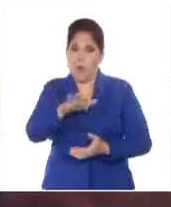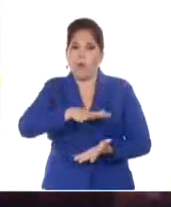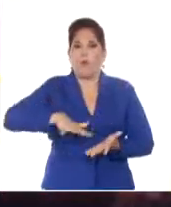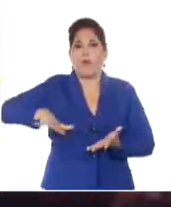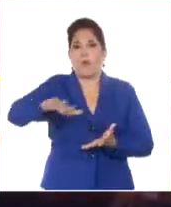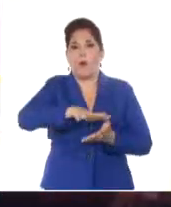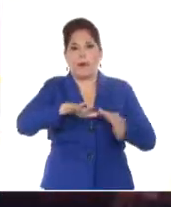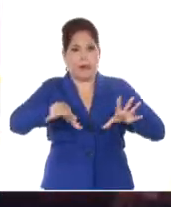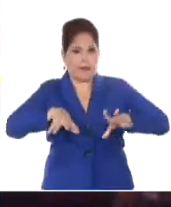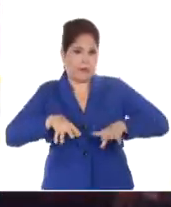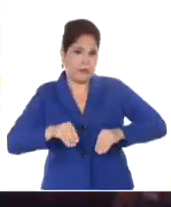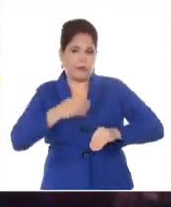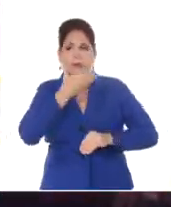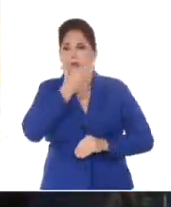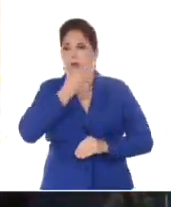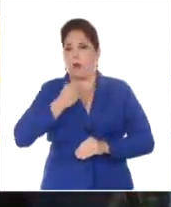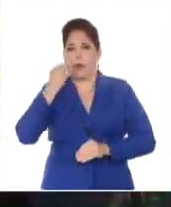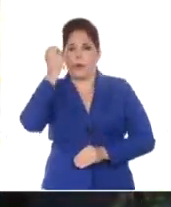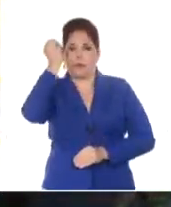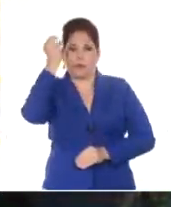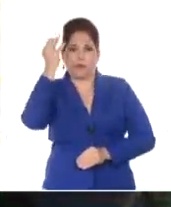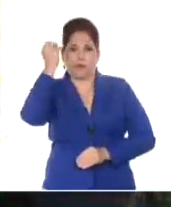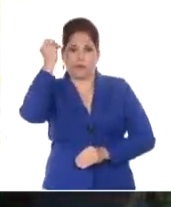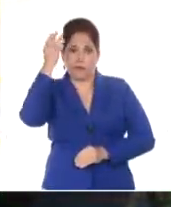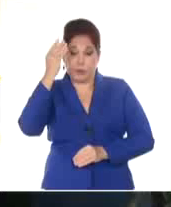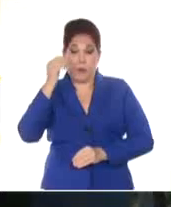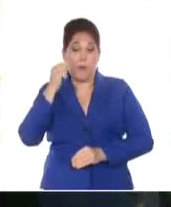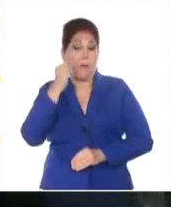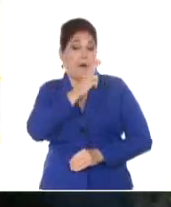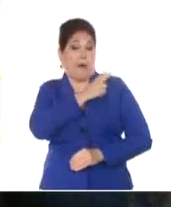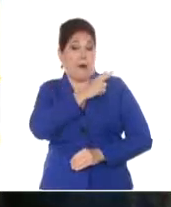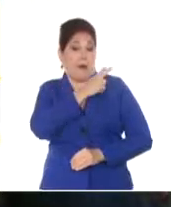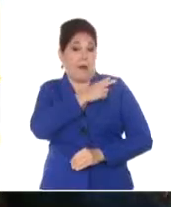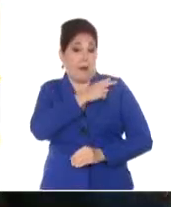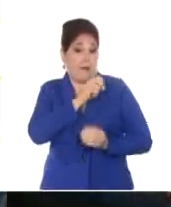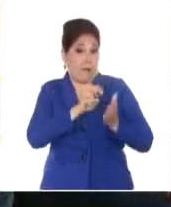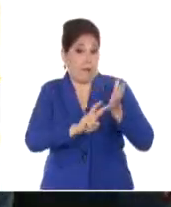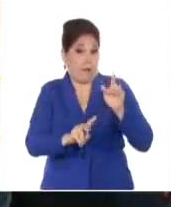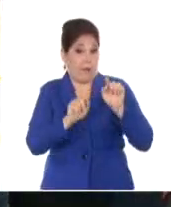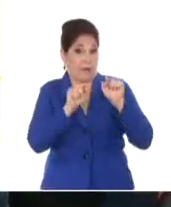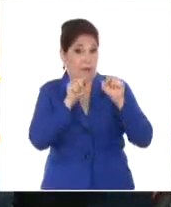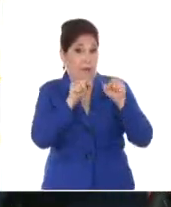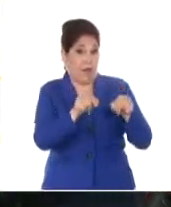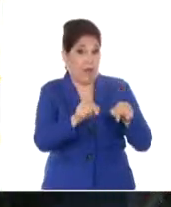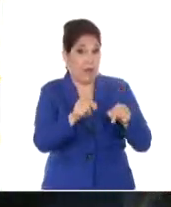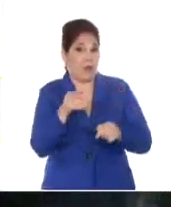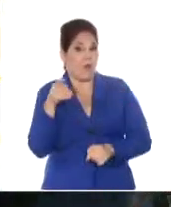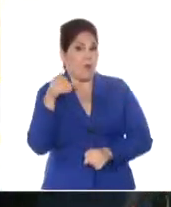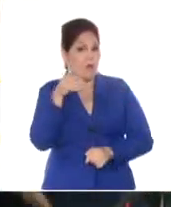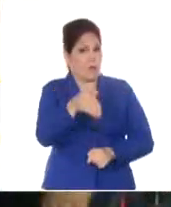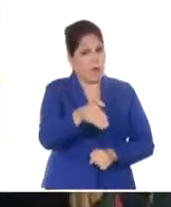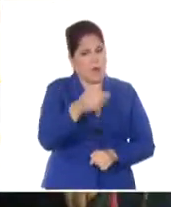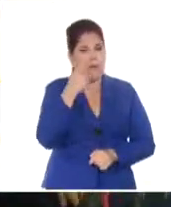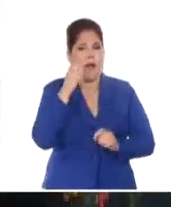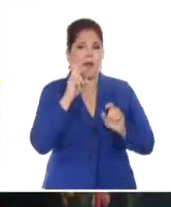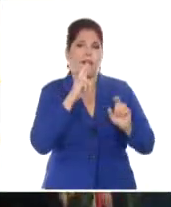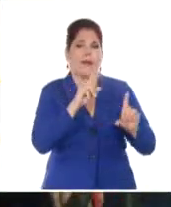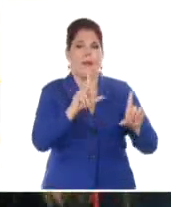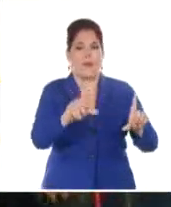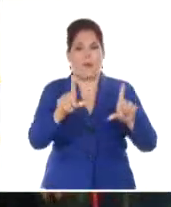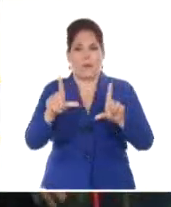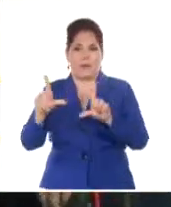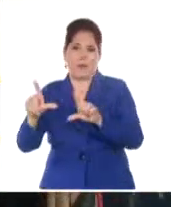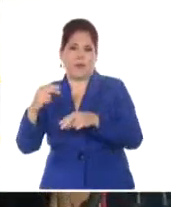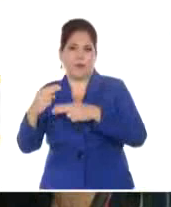gran aceptación para los jóvenes creadores. Las máximas autoridades del territorio llegaron hasta allí para reconocer el